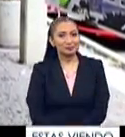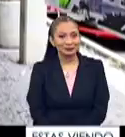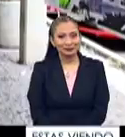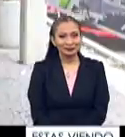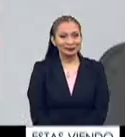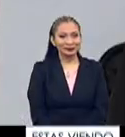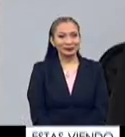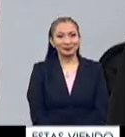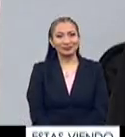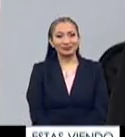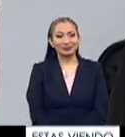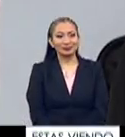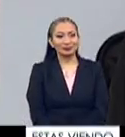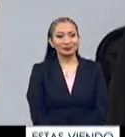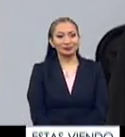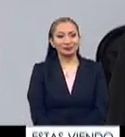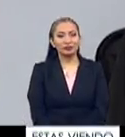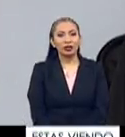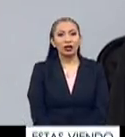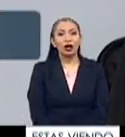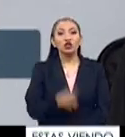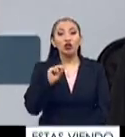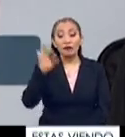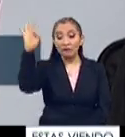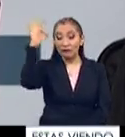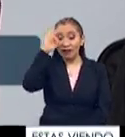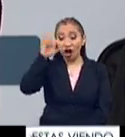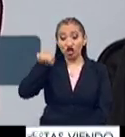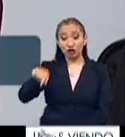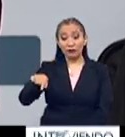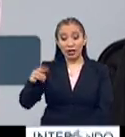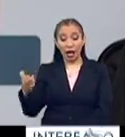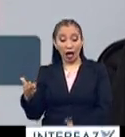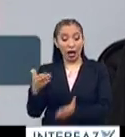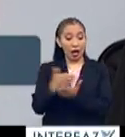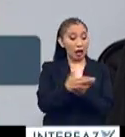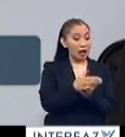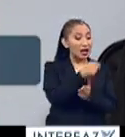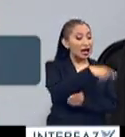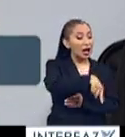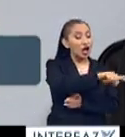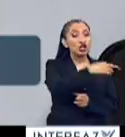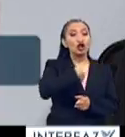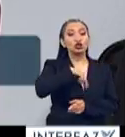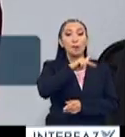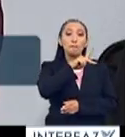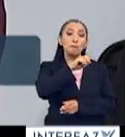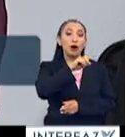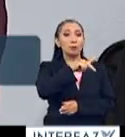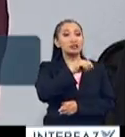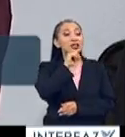conectados. No solamente que la filosofía se acerque a lo que nosotros llamamos pop,